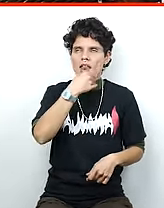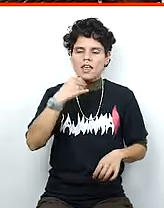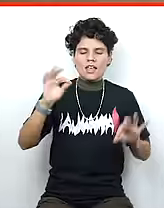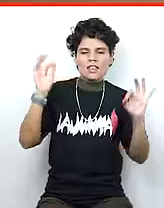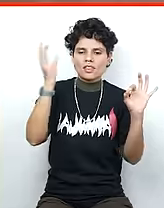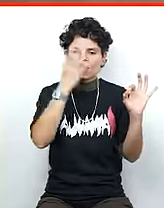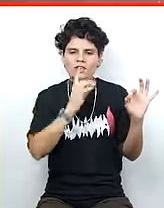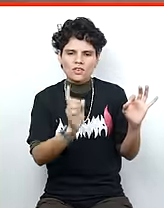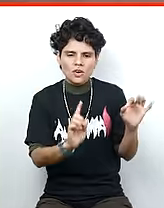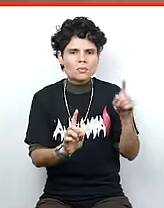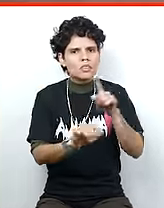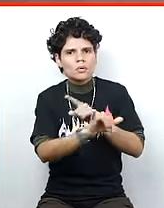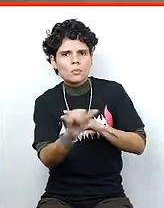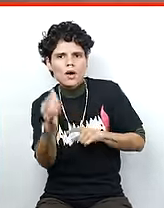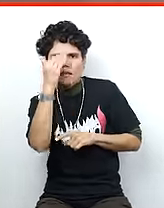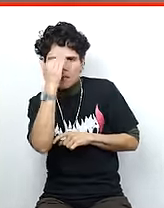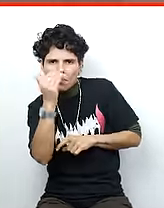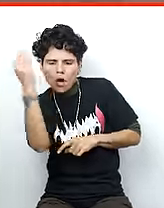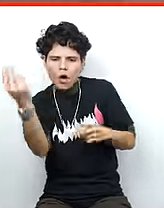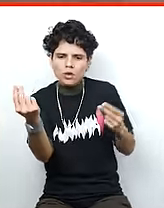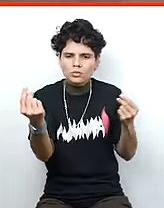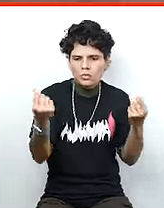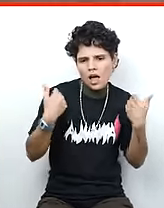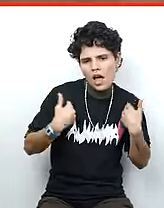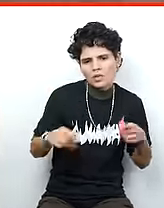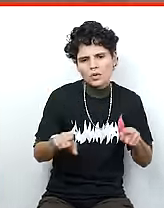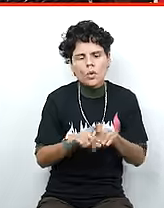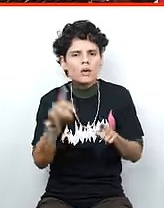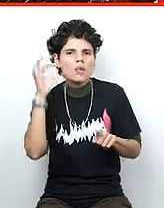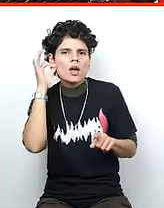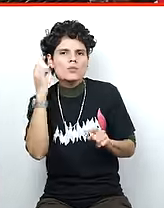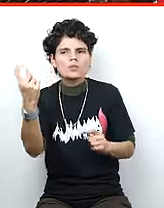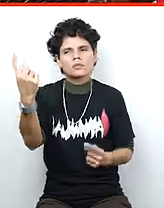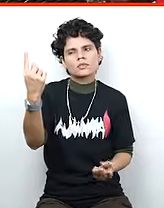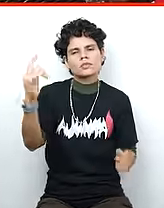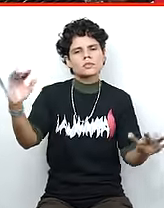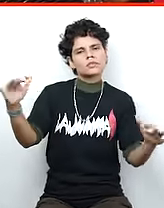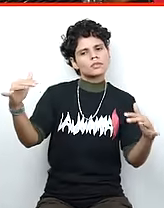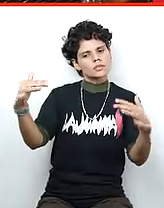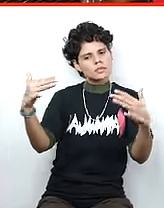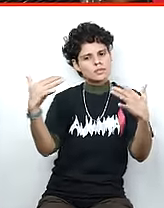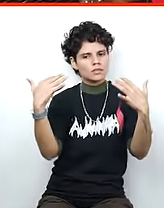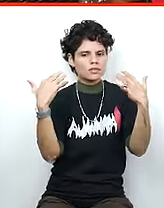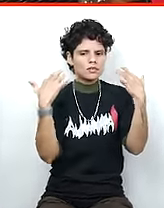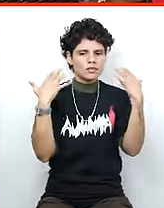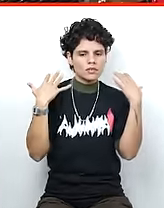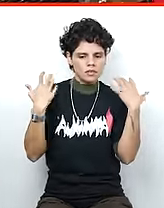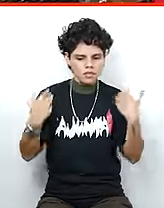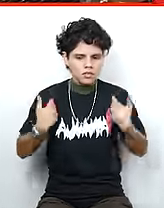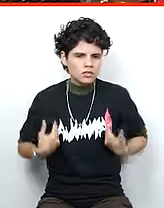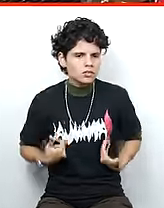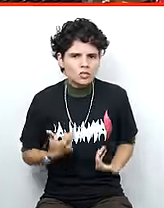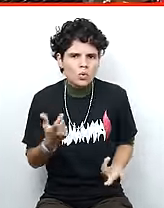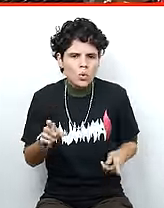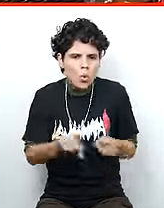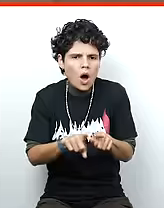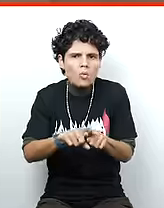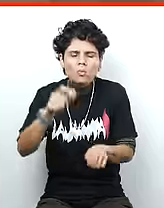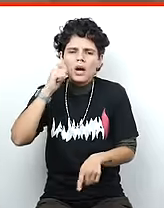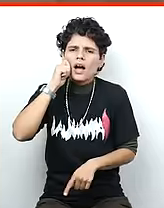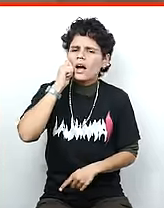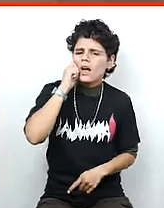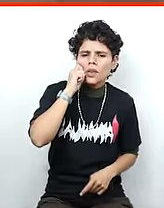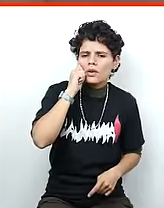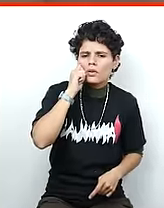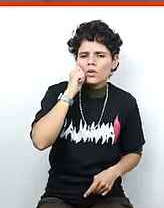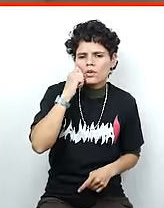tampoco, pero pues, ya cuando me llegó la fama, la plata y todo, ya como que las mujeres igual te empiezan a mirar y al final del día vos sois de carne y hueso, eres una